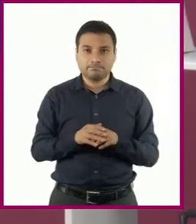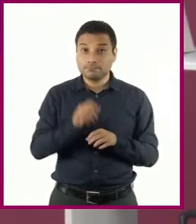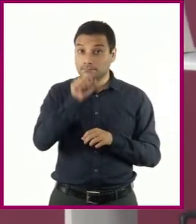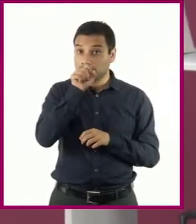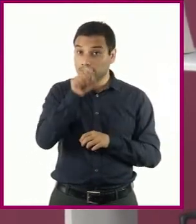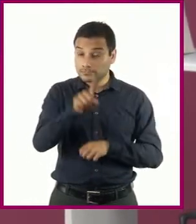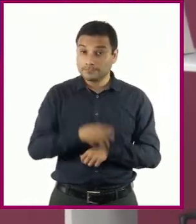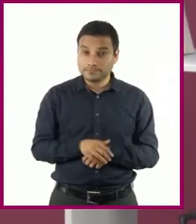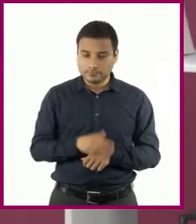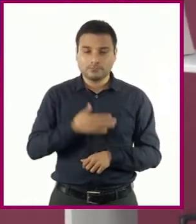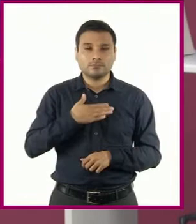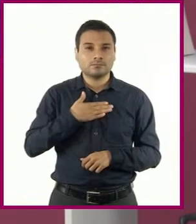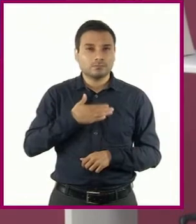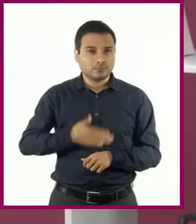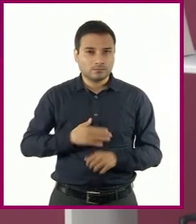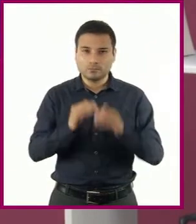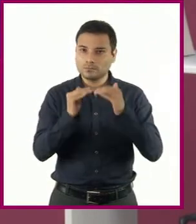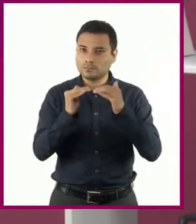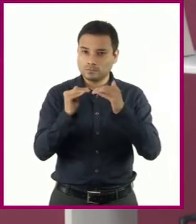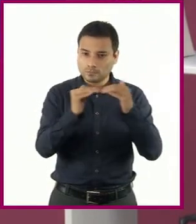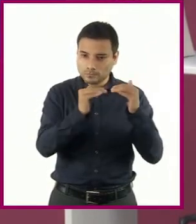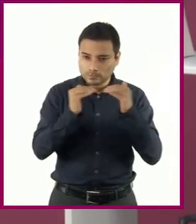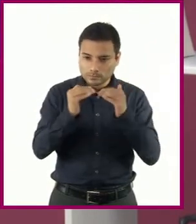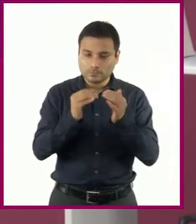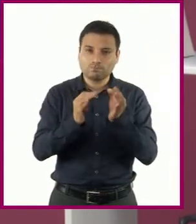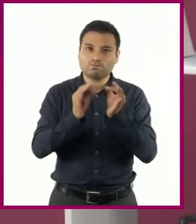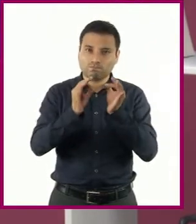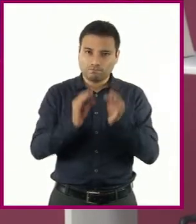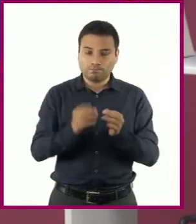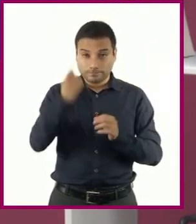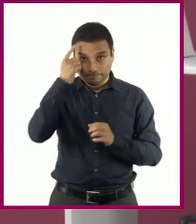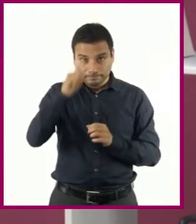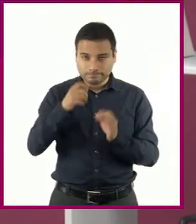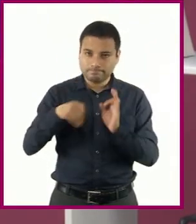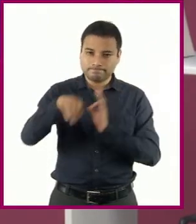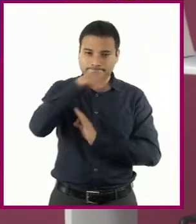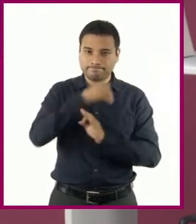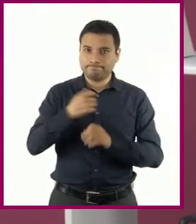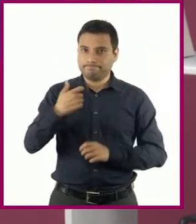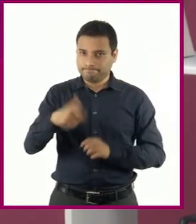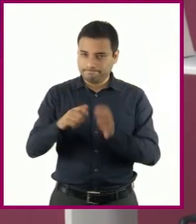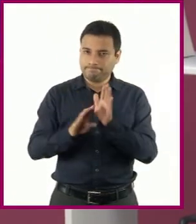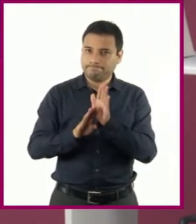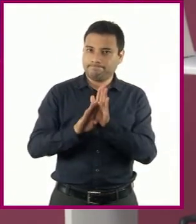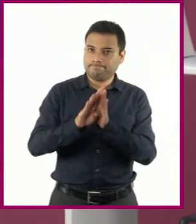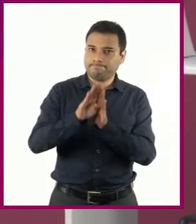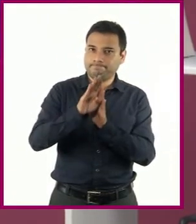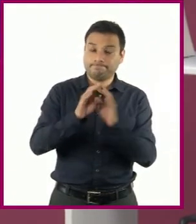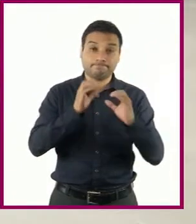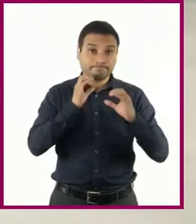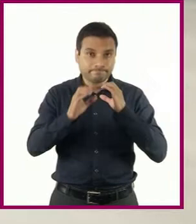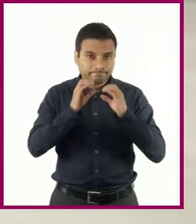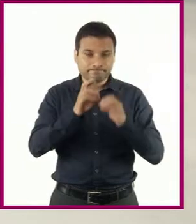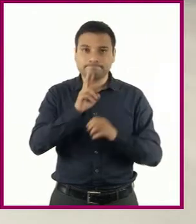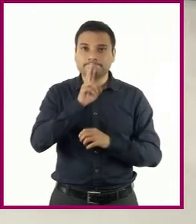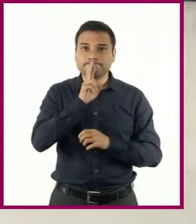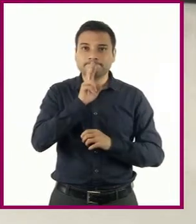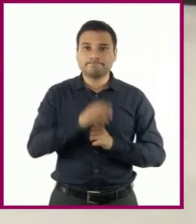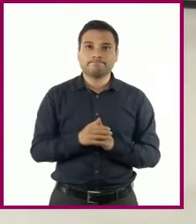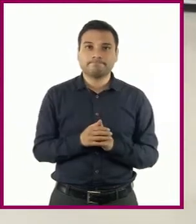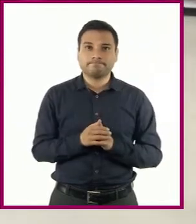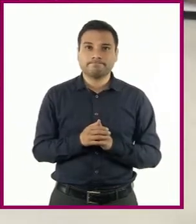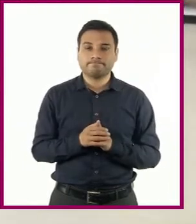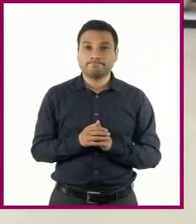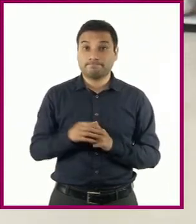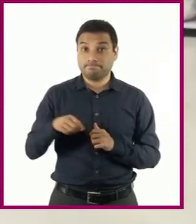mismo grado de justicia y equidad social que de prosperidad económica y de buenas comunicaciones. A ustedes